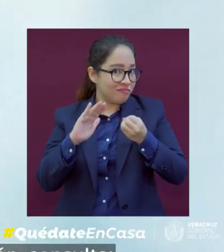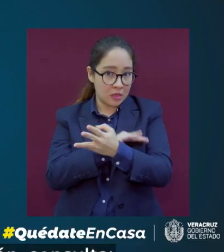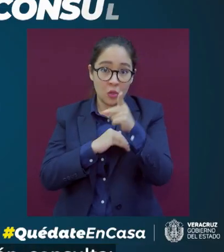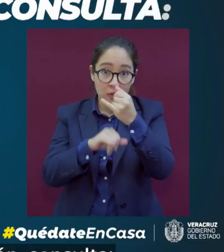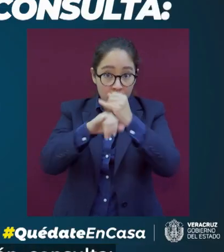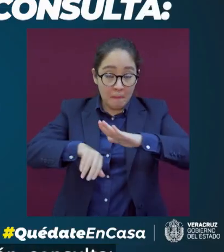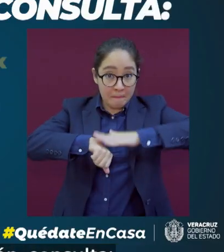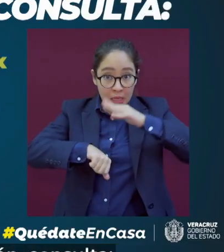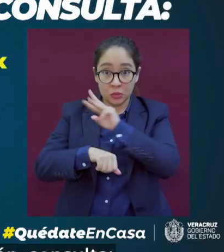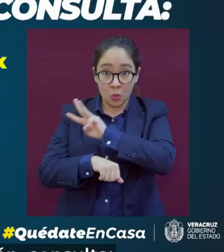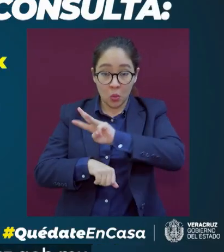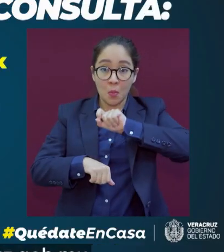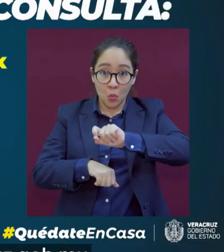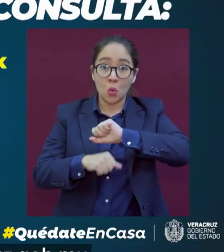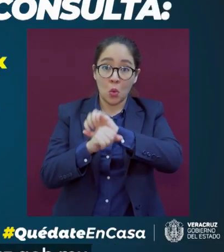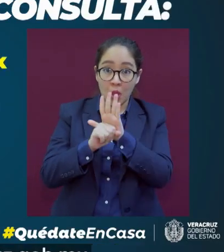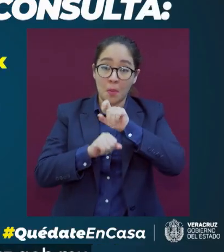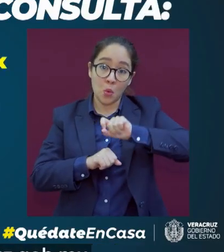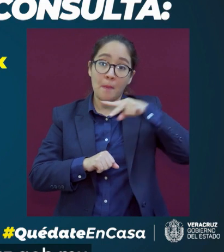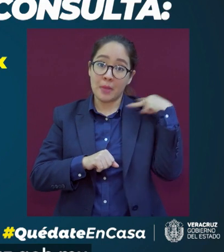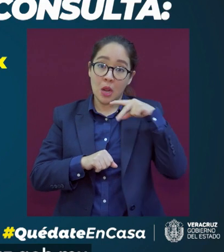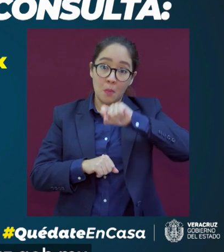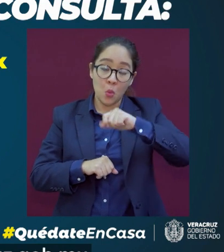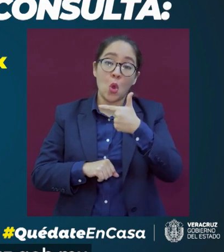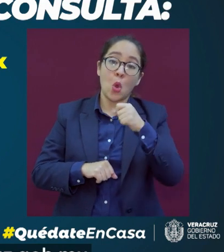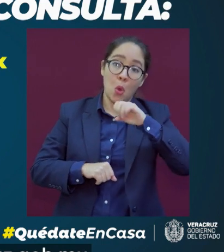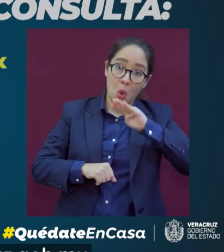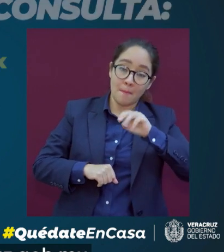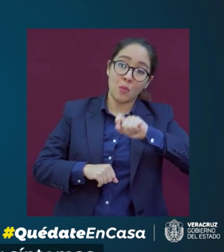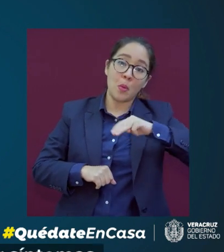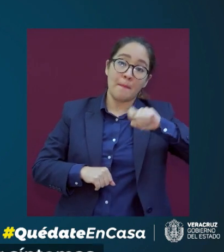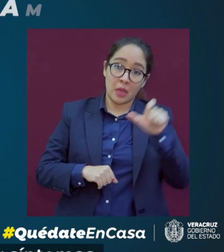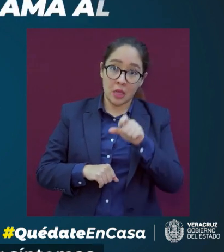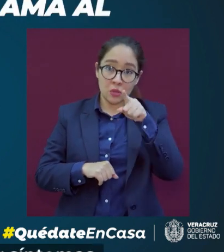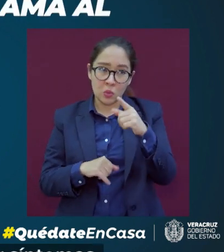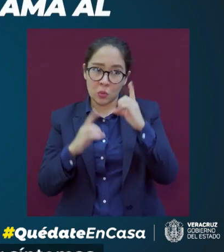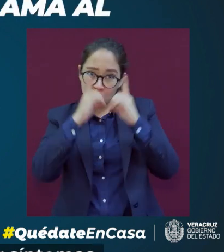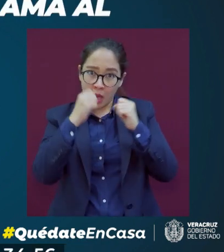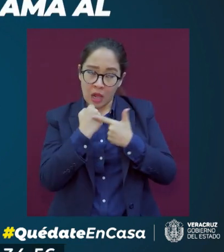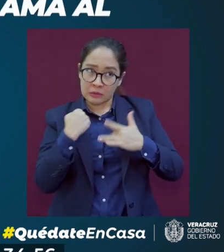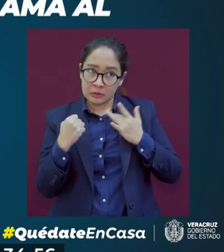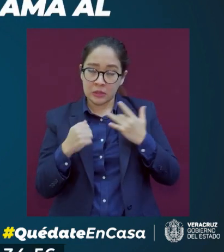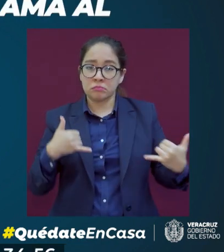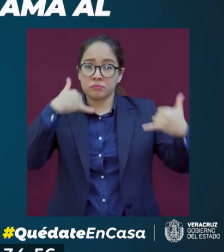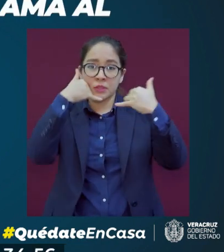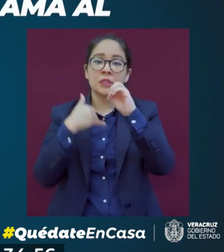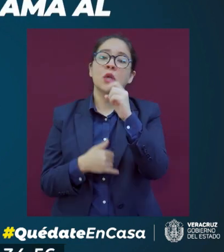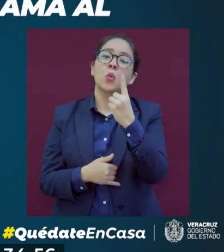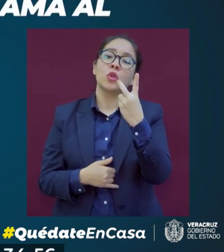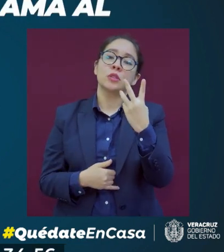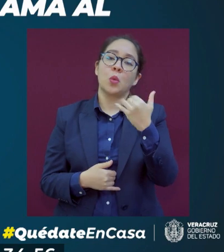dos. Para mayor información, consulta coronavirus.veracruz.gov.mx. En caso de presentar síntomas, llama al 800